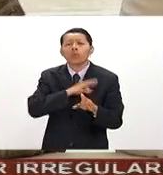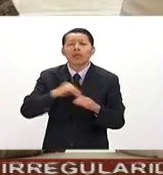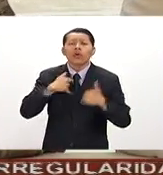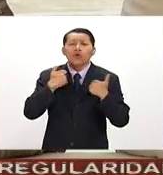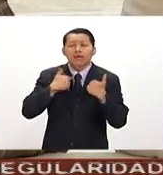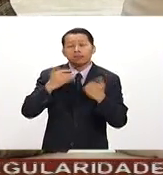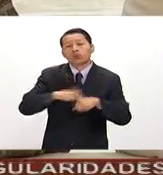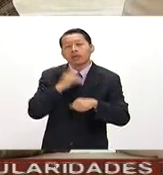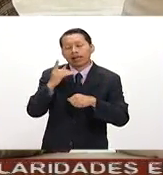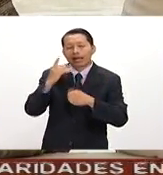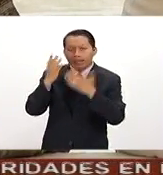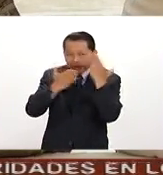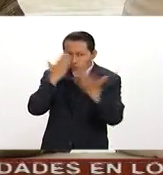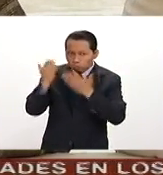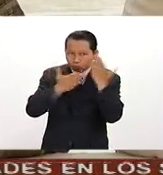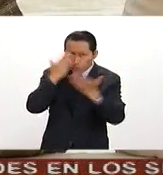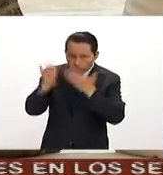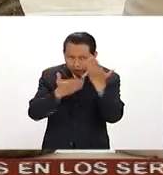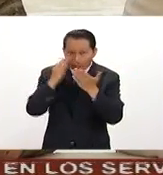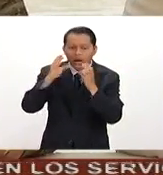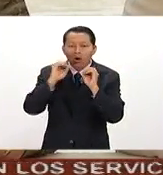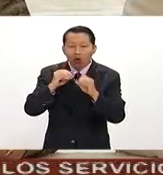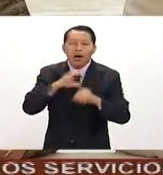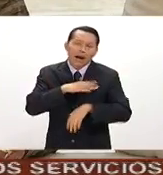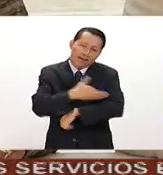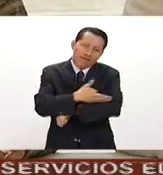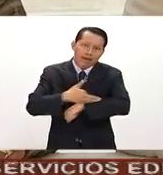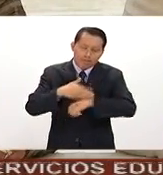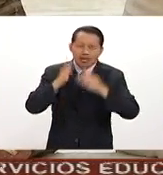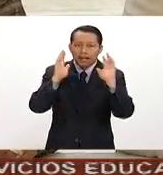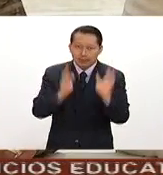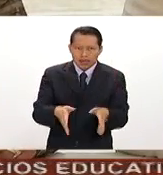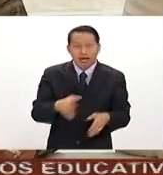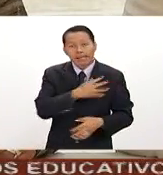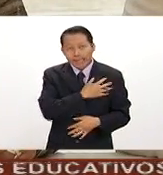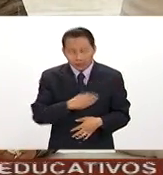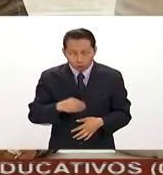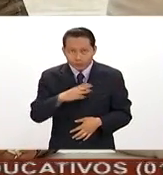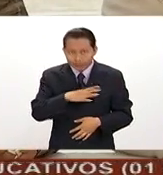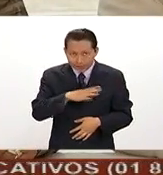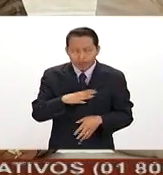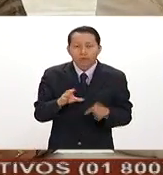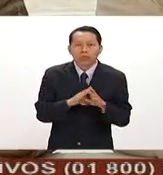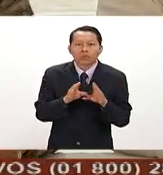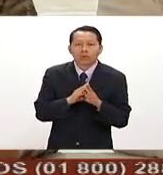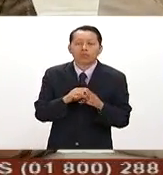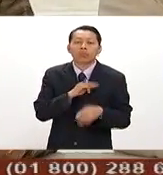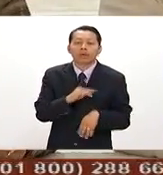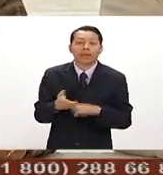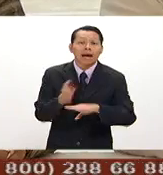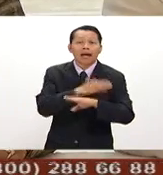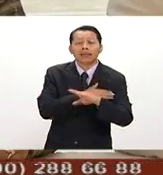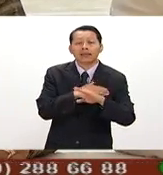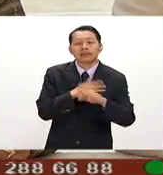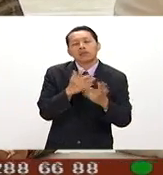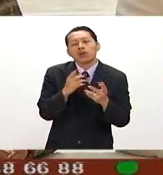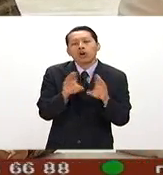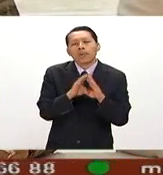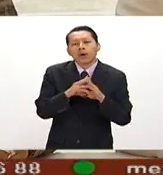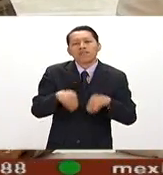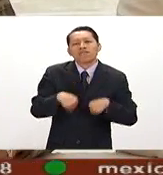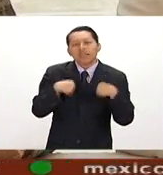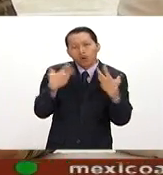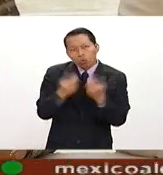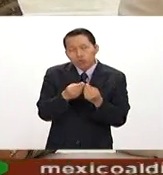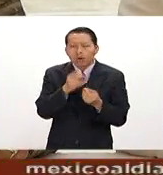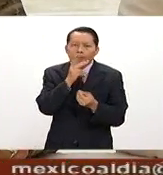están estudiando, jóvenes que ya tienen una familia, que tienen hijos y que vivían con sus